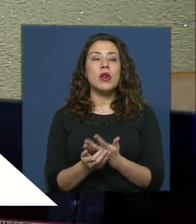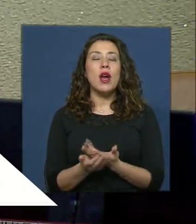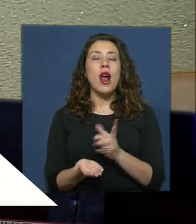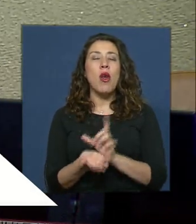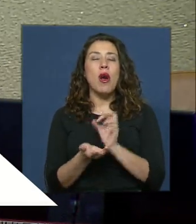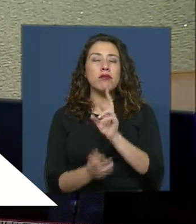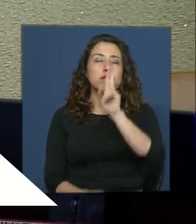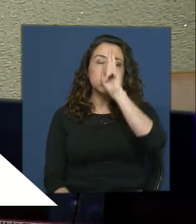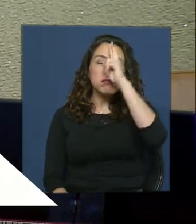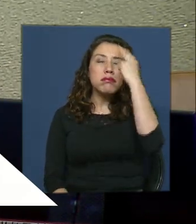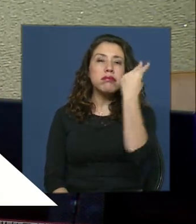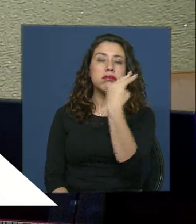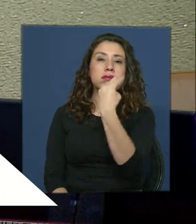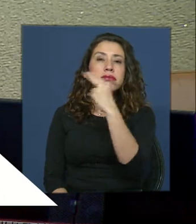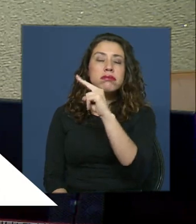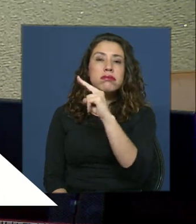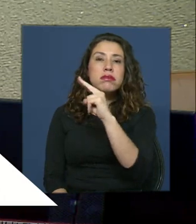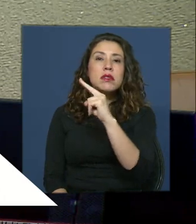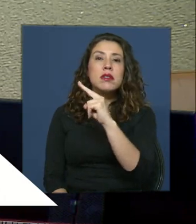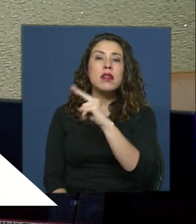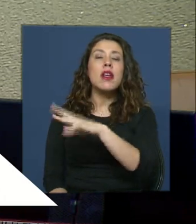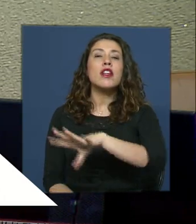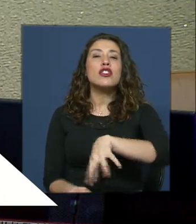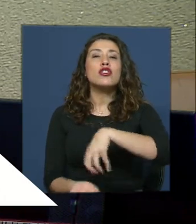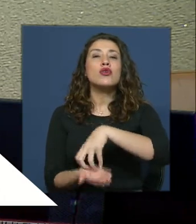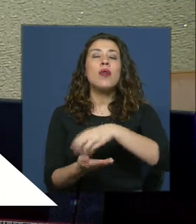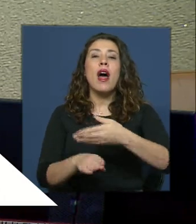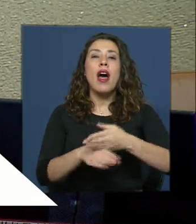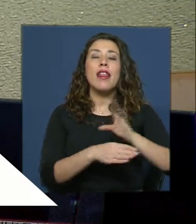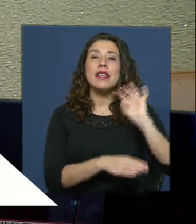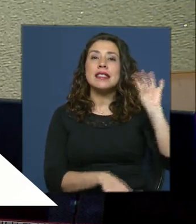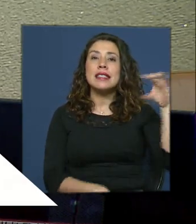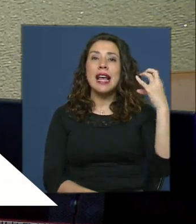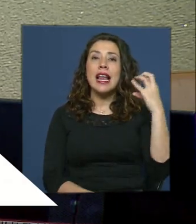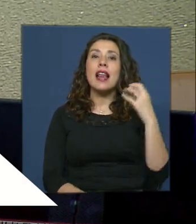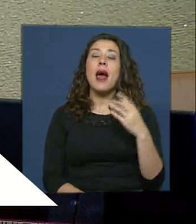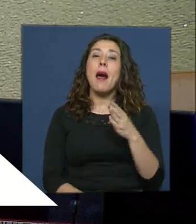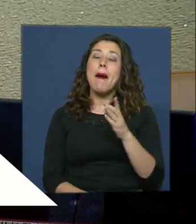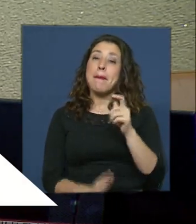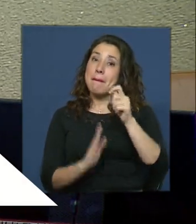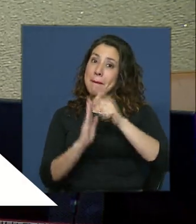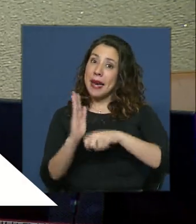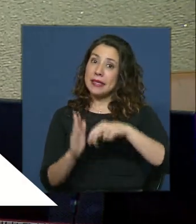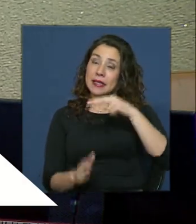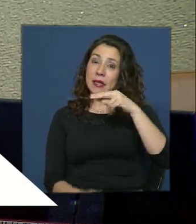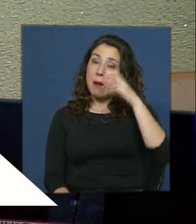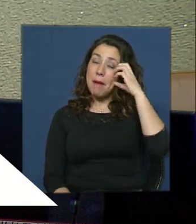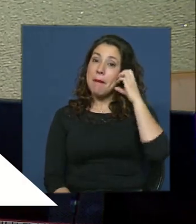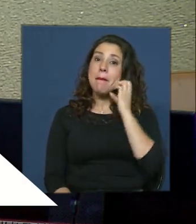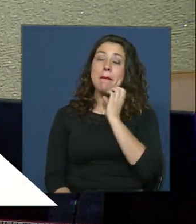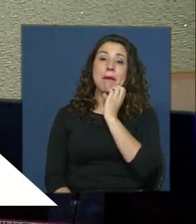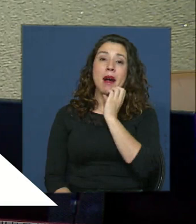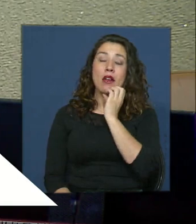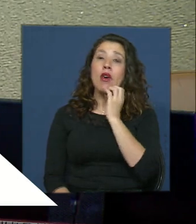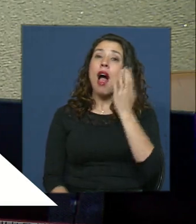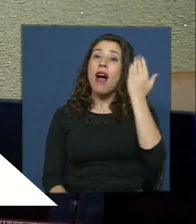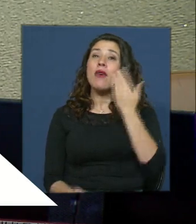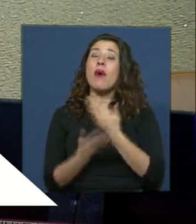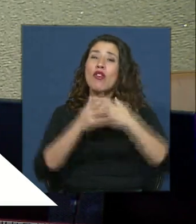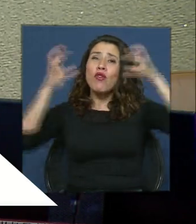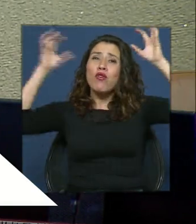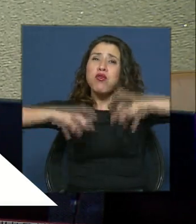típica del centro urbano de la ciudad de La Serena. Desde el mes de mayo, época en que se produjeron algunos